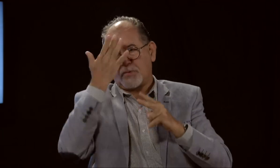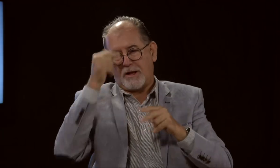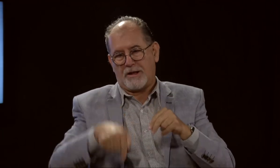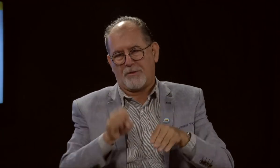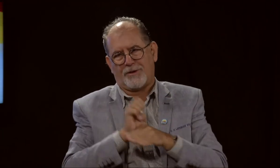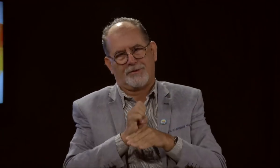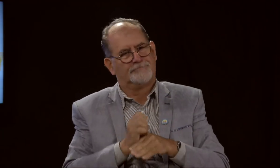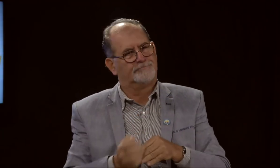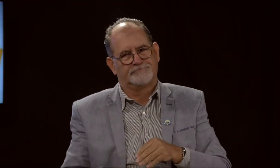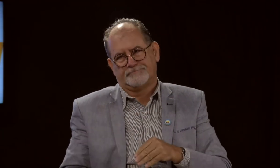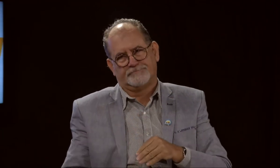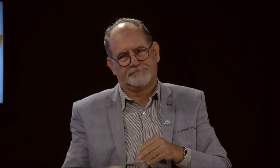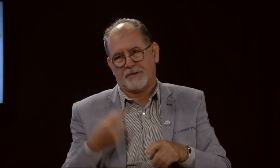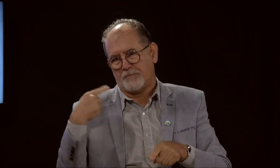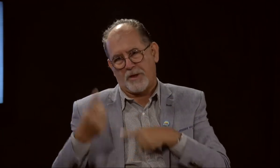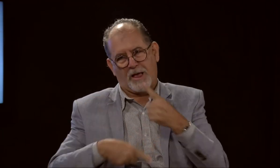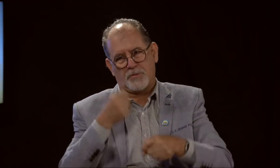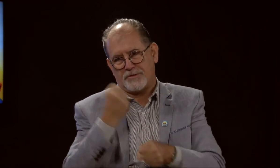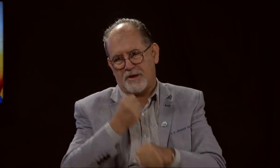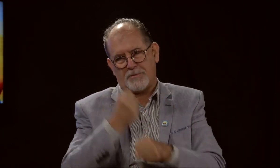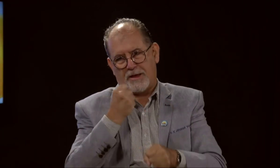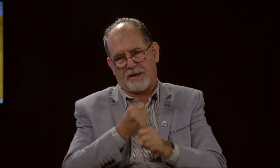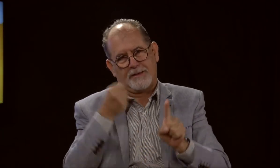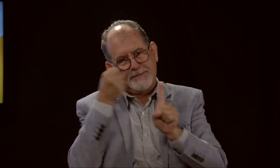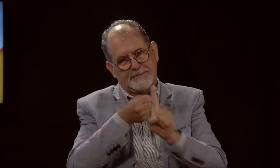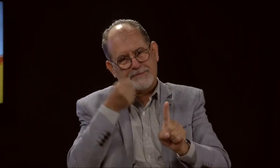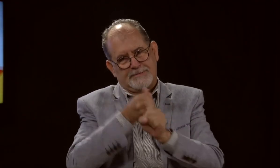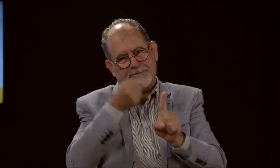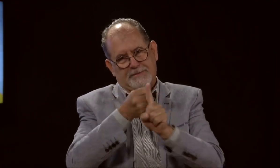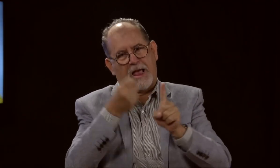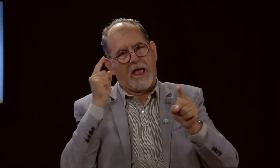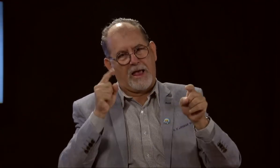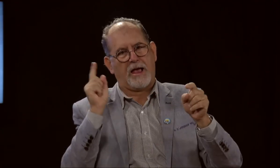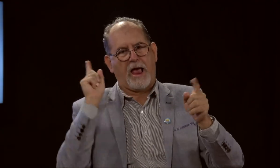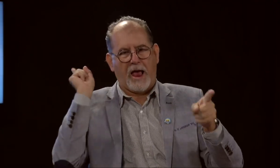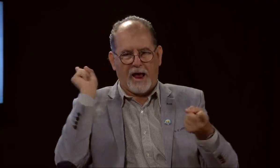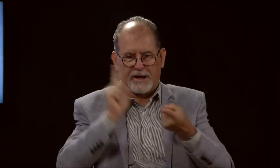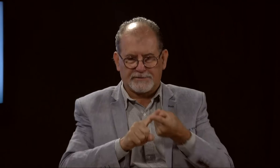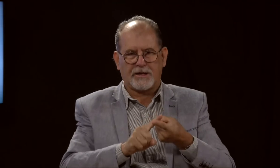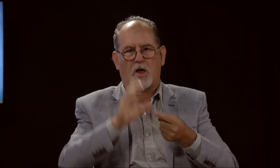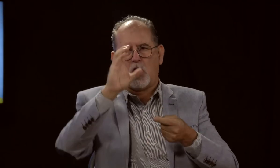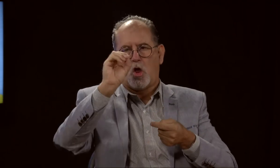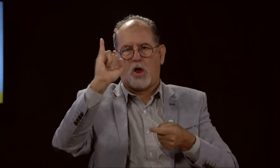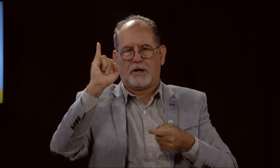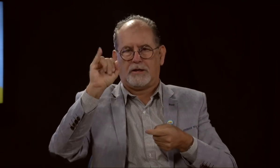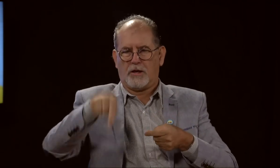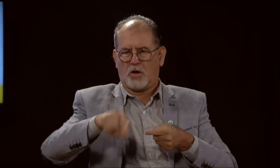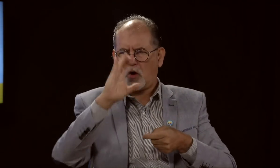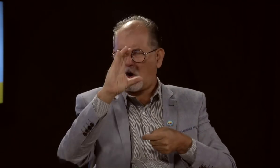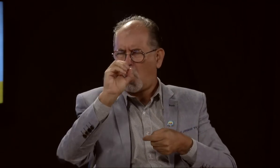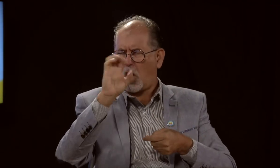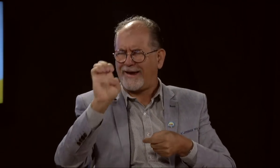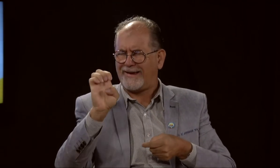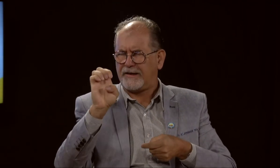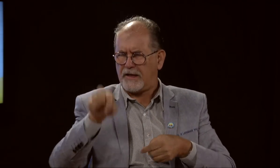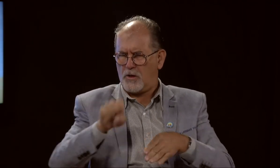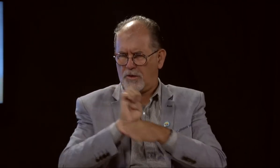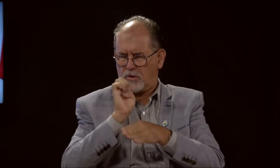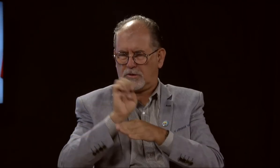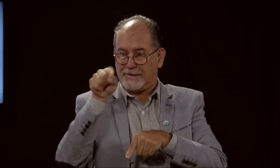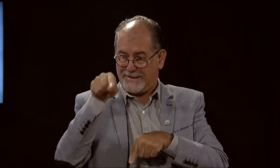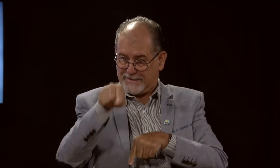Tenemos esa categorización. En Ecuador, nosotros vamos a seguir trabajando y luchando hasta que también